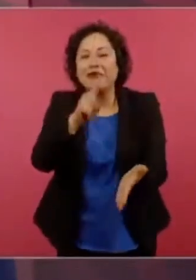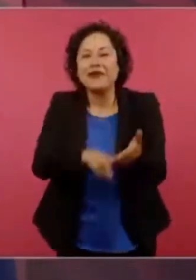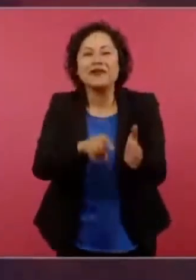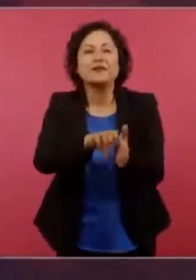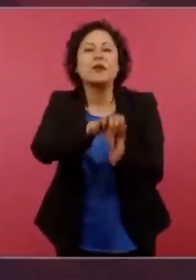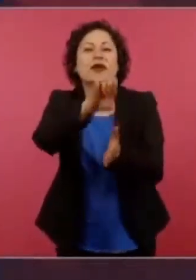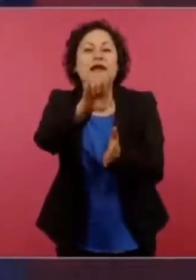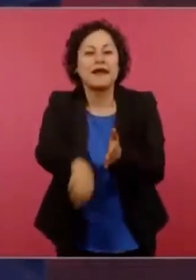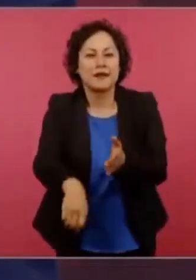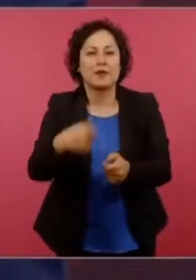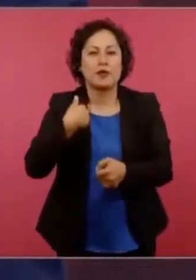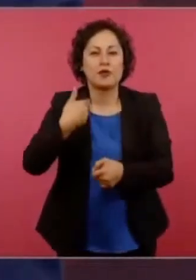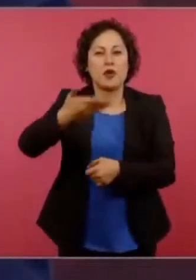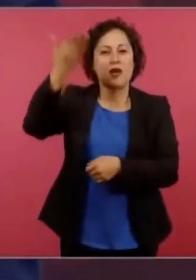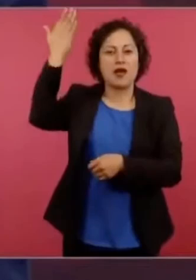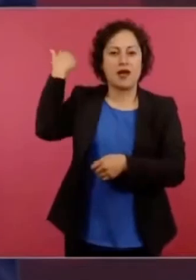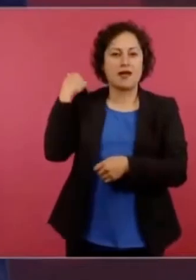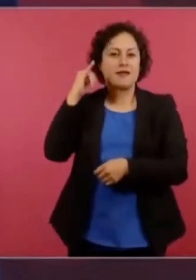como los